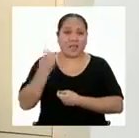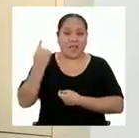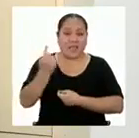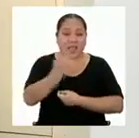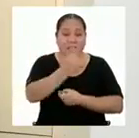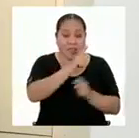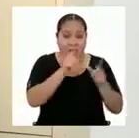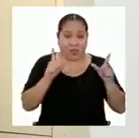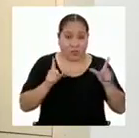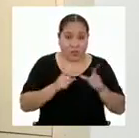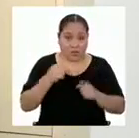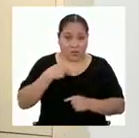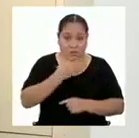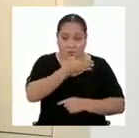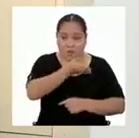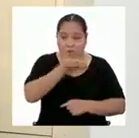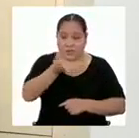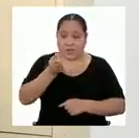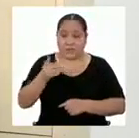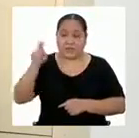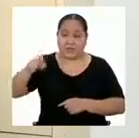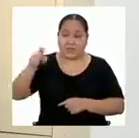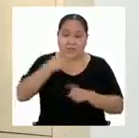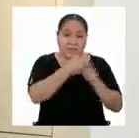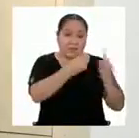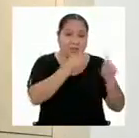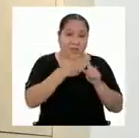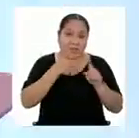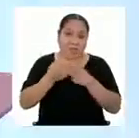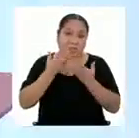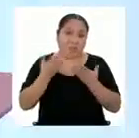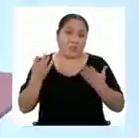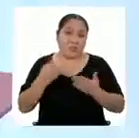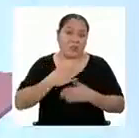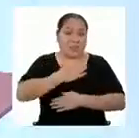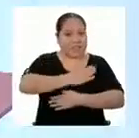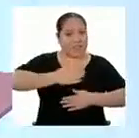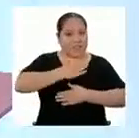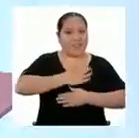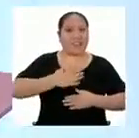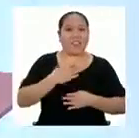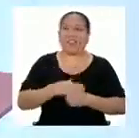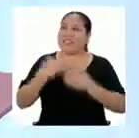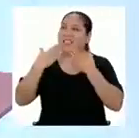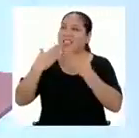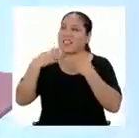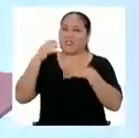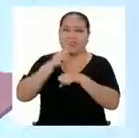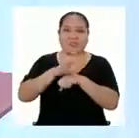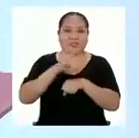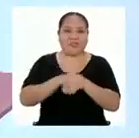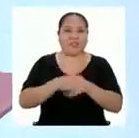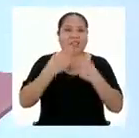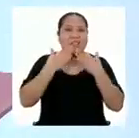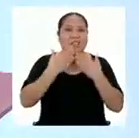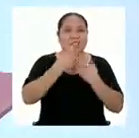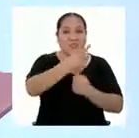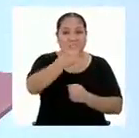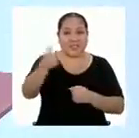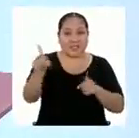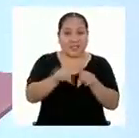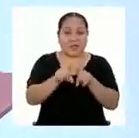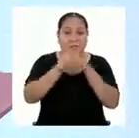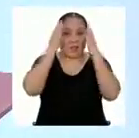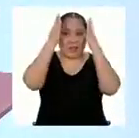a donde va uno tiene sus propias exigencias para pasarla de lo mejor. Gracias por sus consejos. Y gracias a ustedes también por